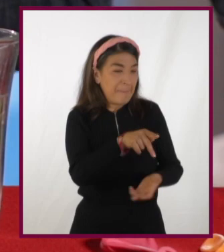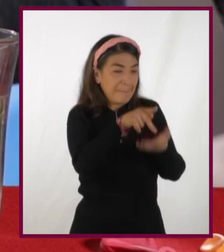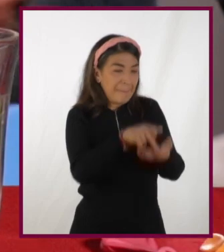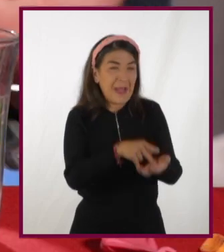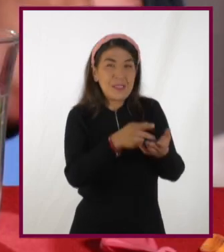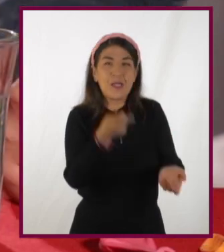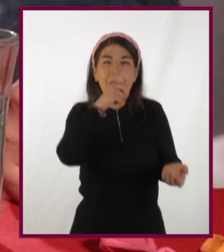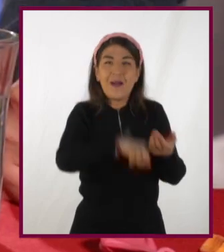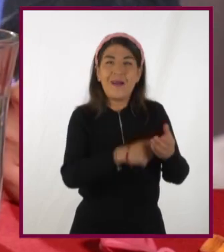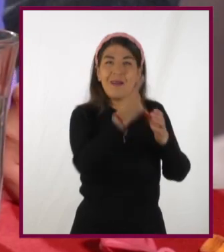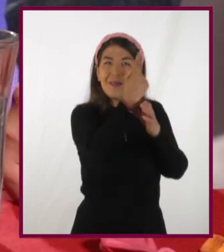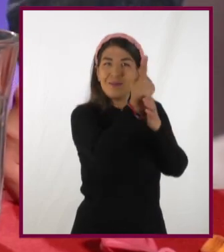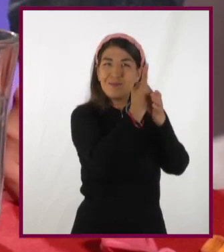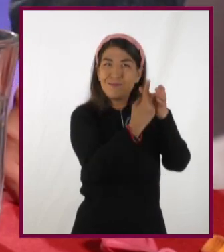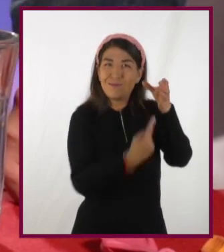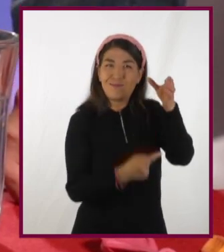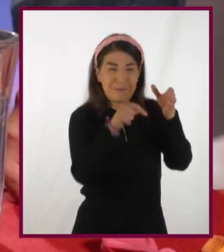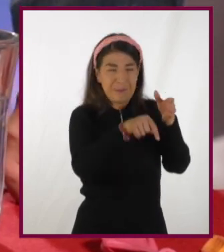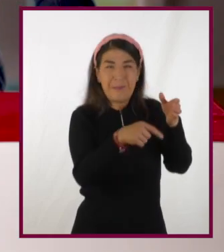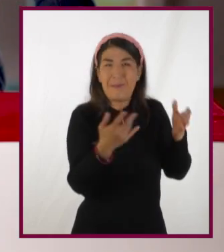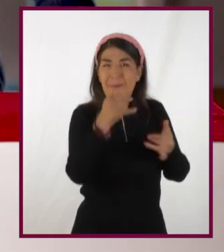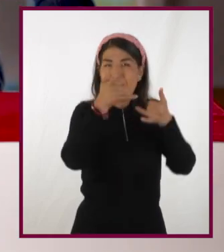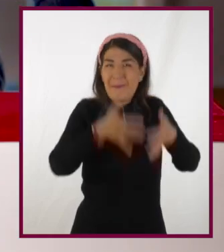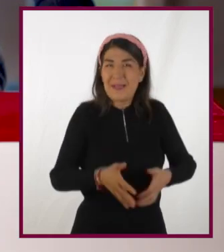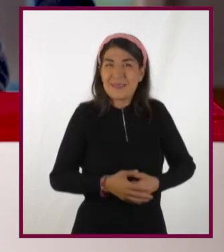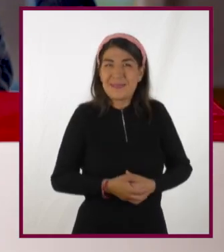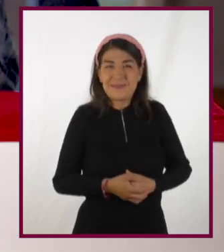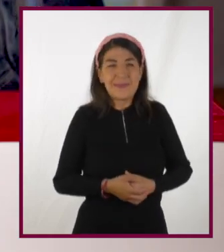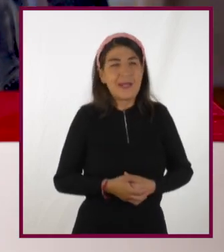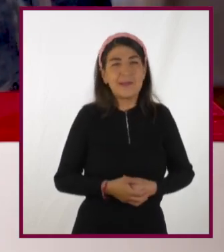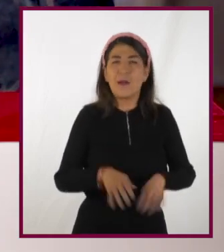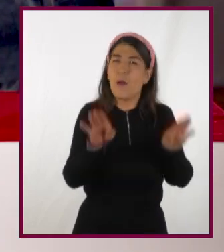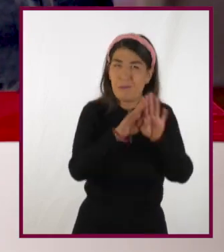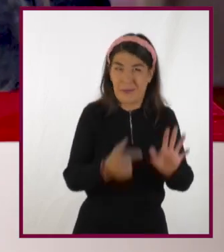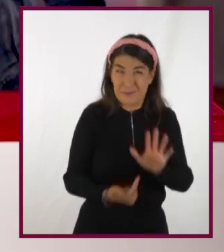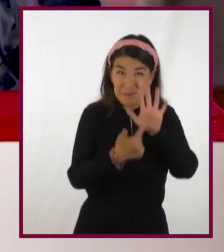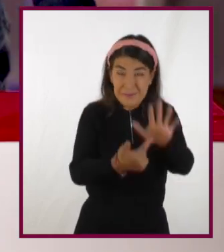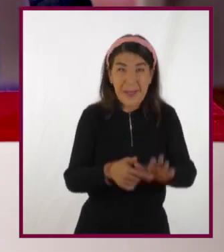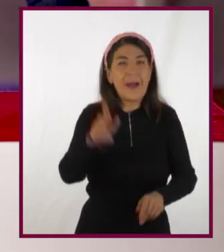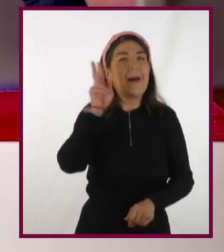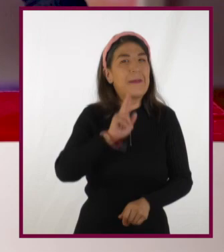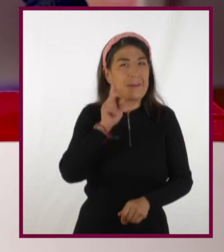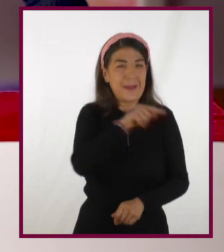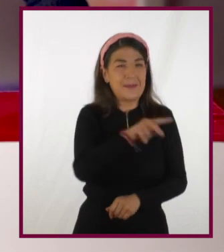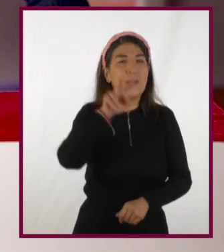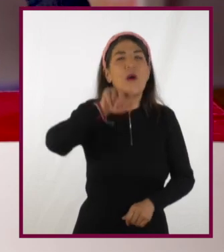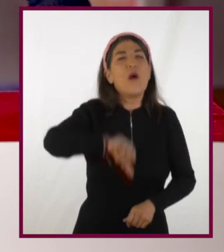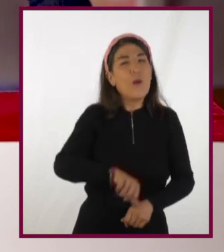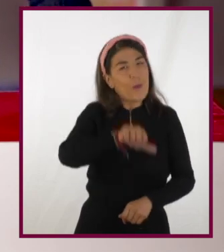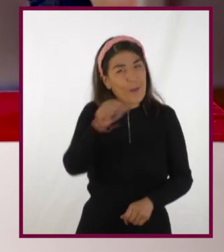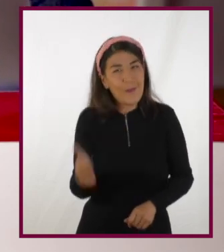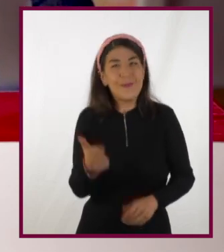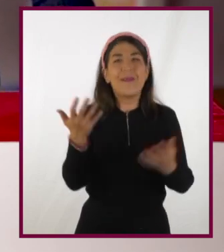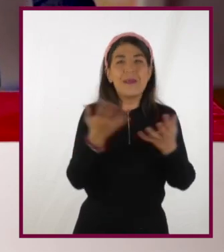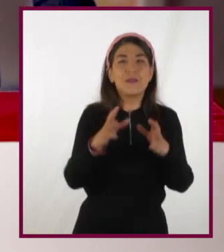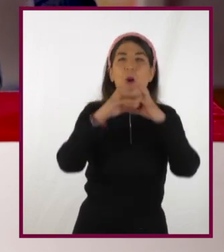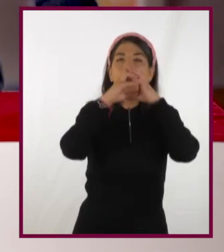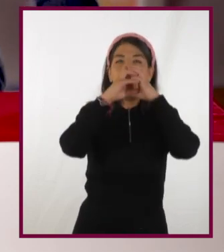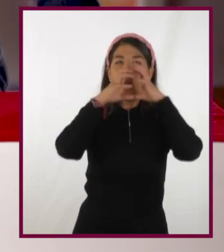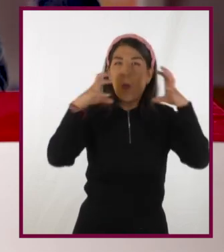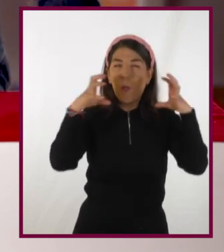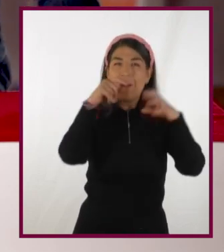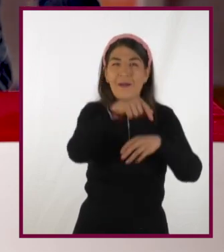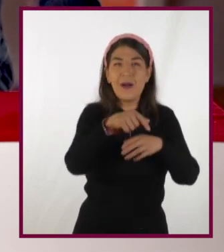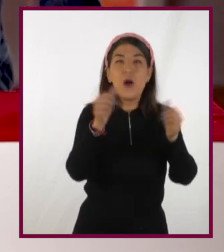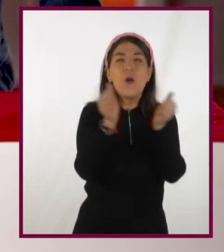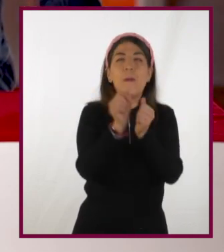se mete en el agua dentro de él? Para demostrar que eso no es cierto, vamos a fabricar otro, esta vez con un globo